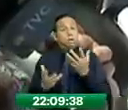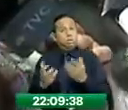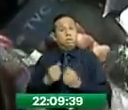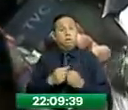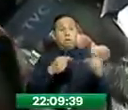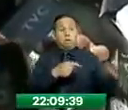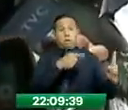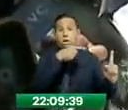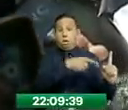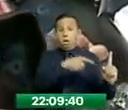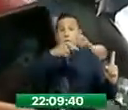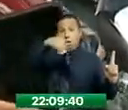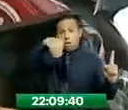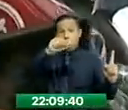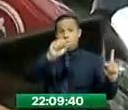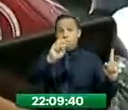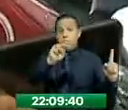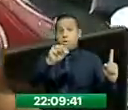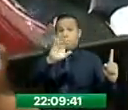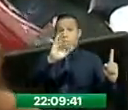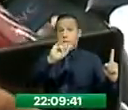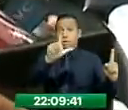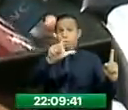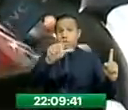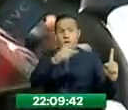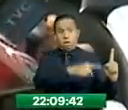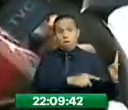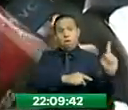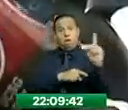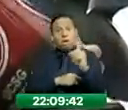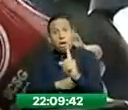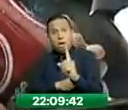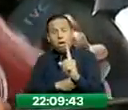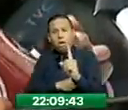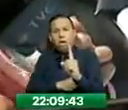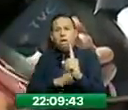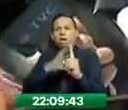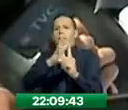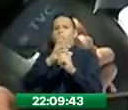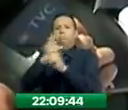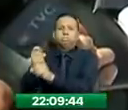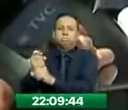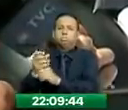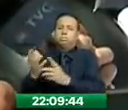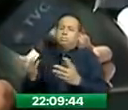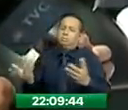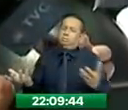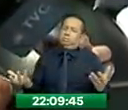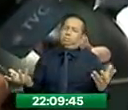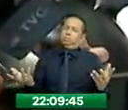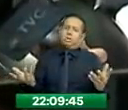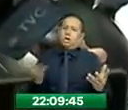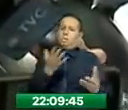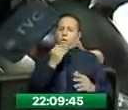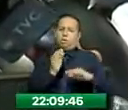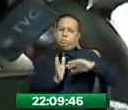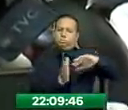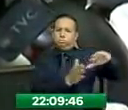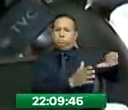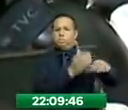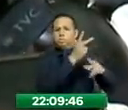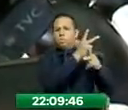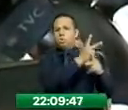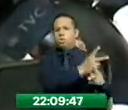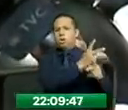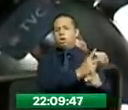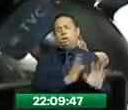de atención con fines investigativos pese a que el deseo de esa defensa es comparecer y dar todos los detalles que